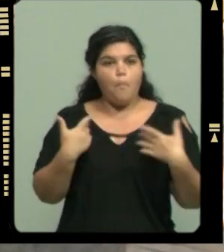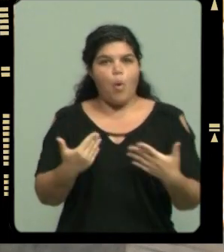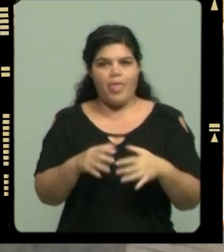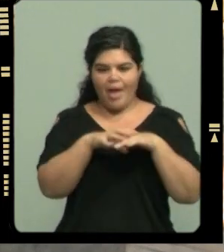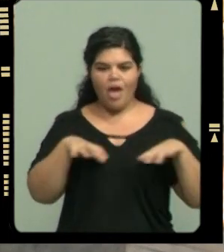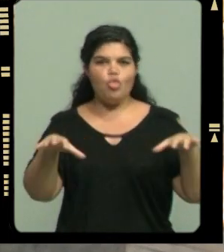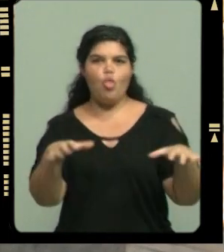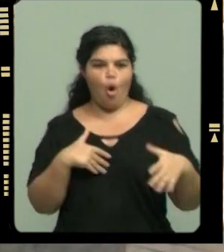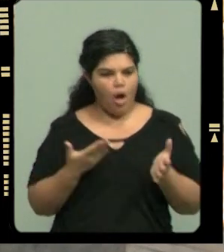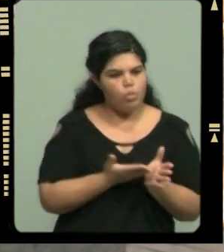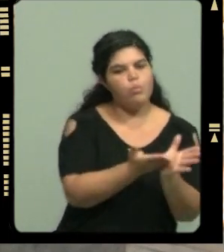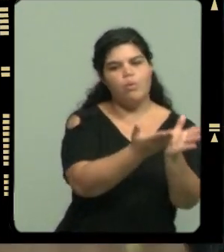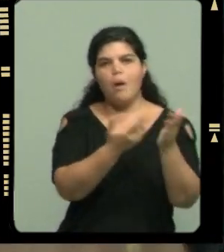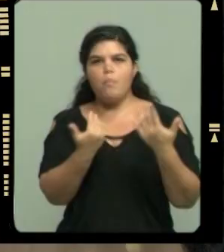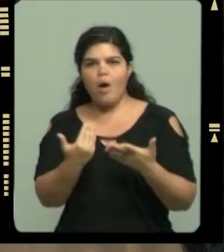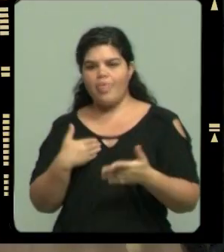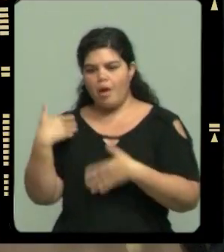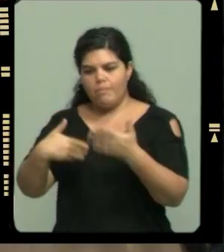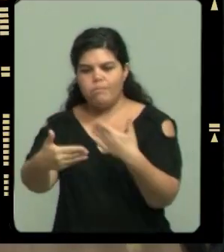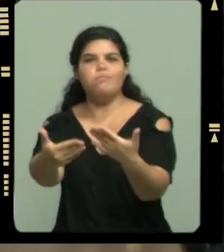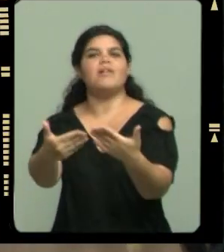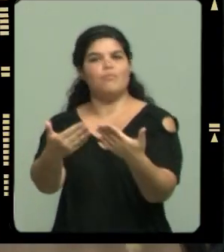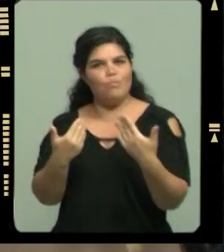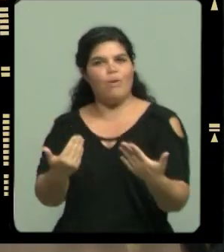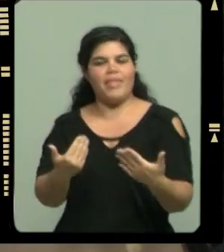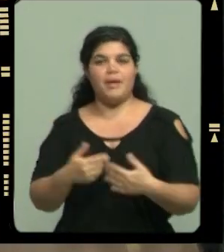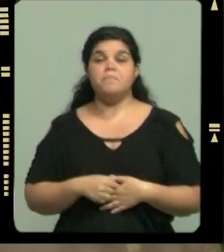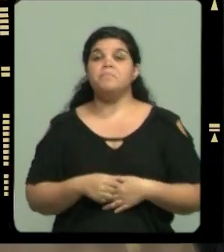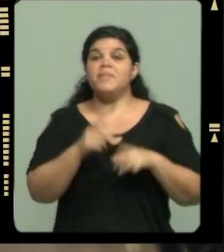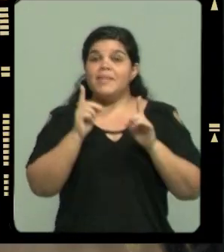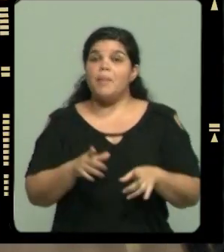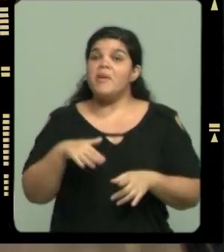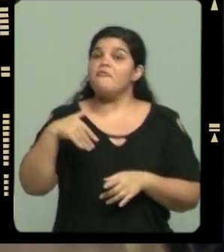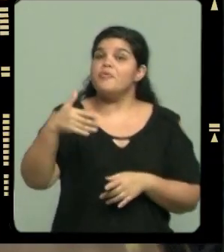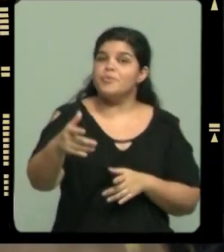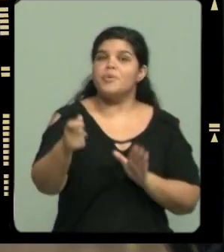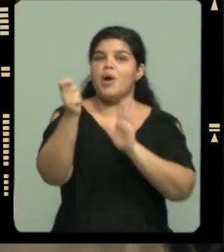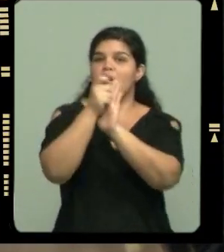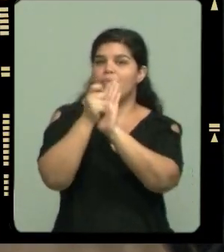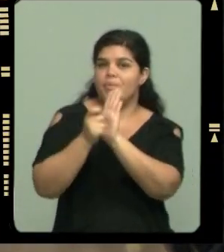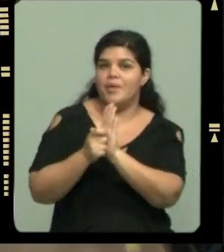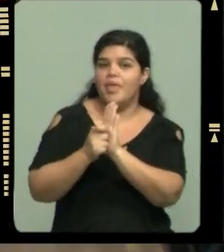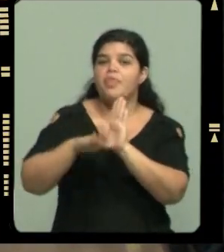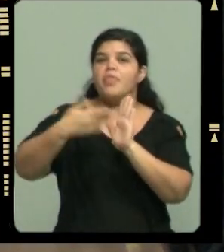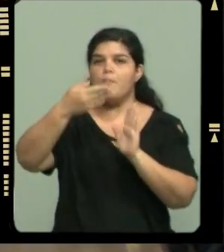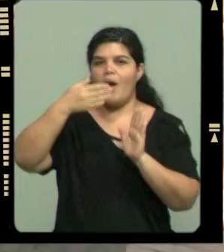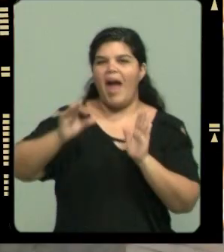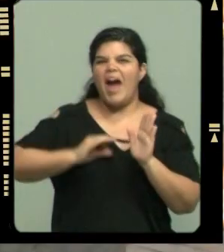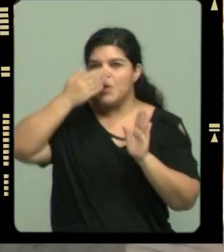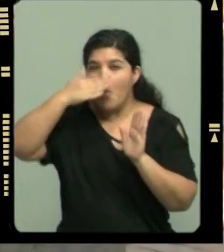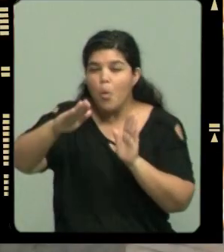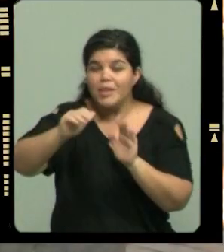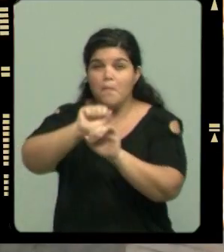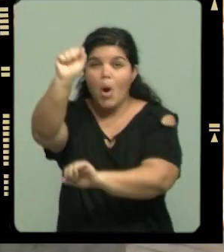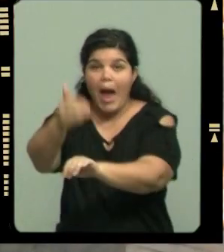adicional puedan tener una compensación aparte. Y también tienen créditos académicos que les permite canjearlos por materias electivas los últimos años.